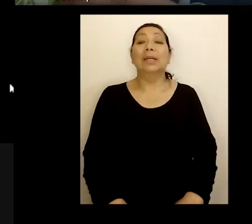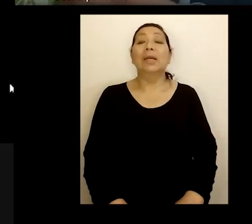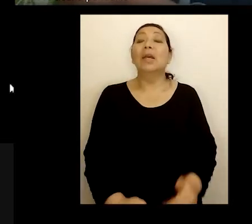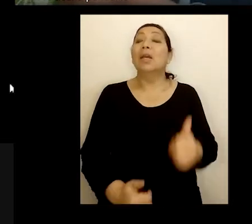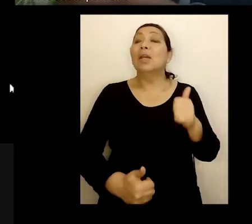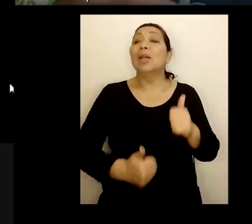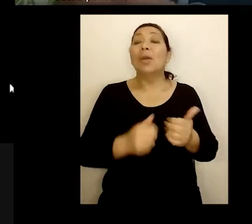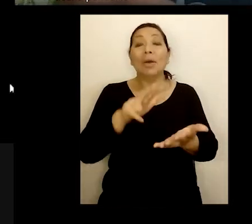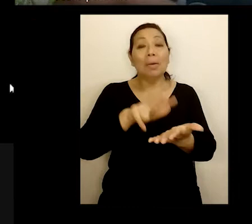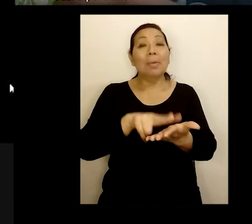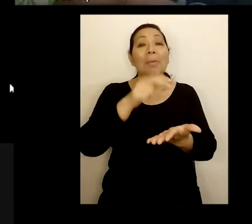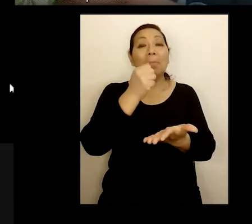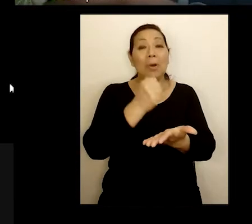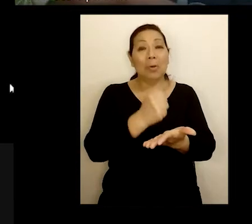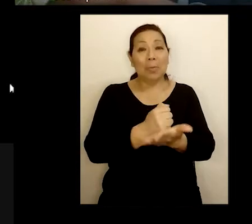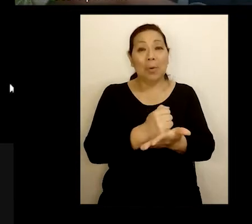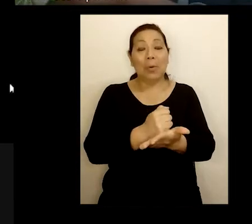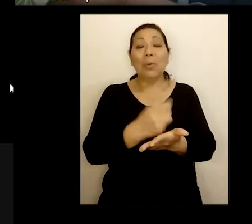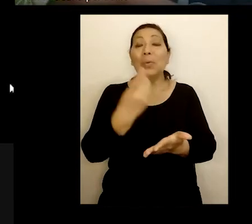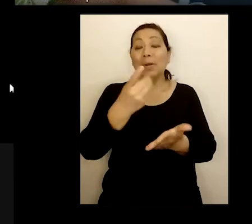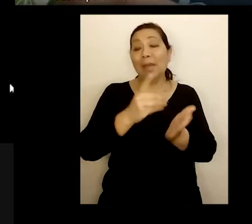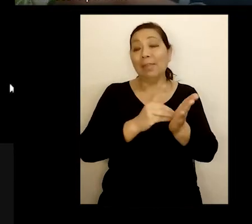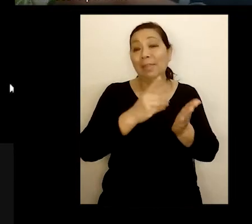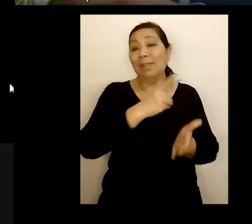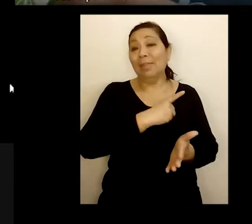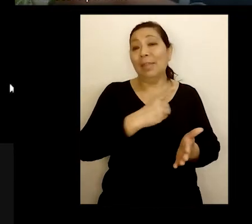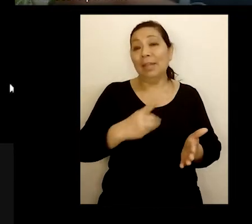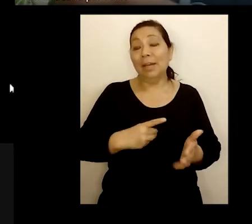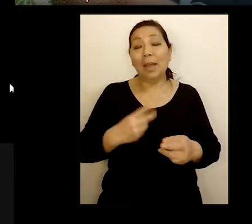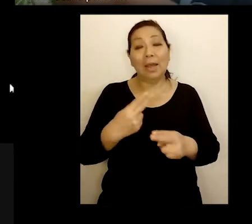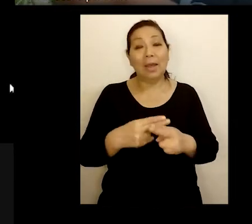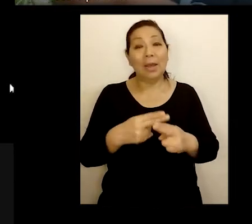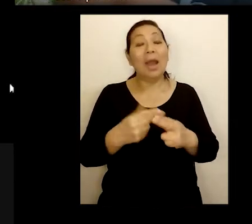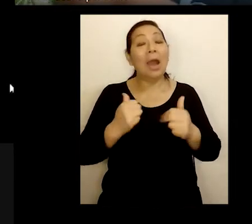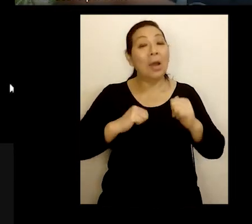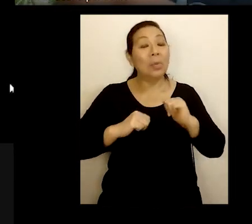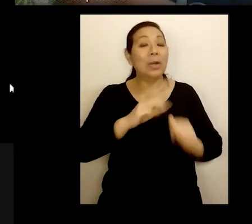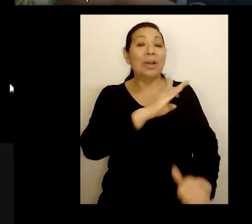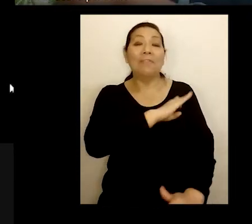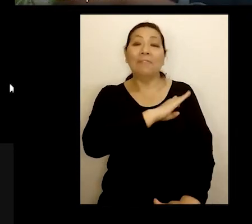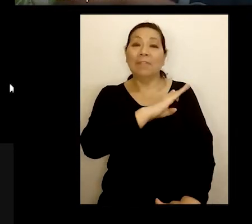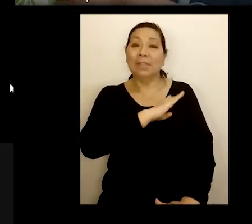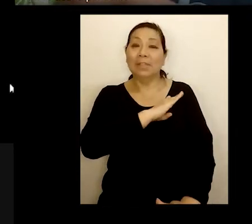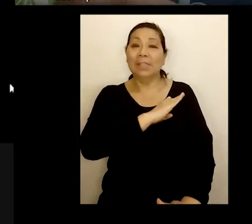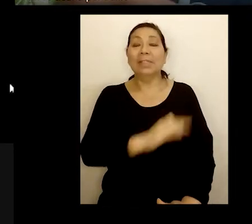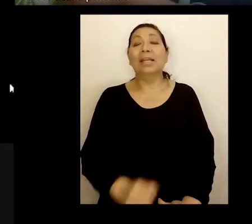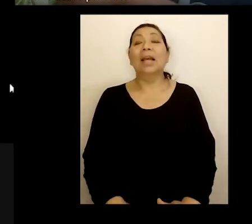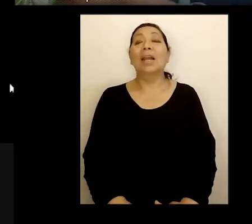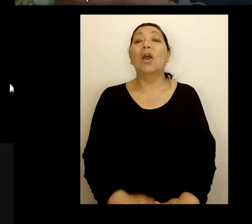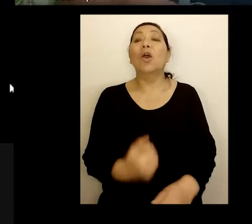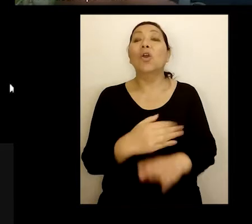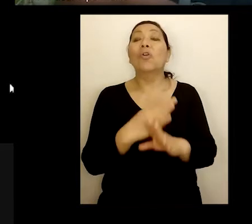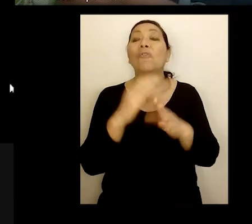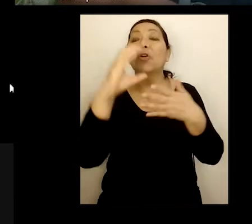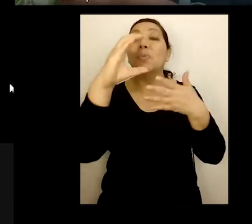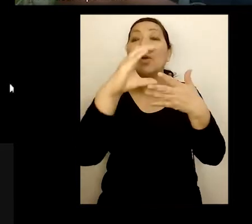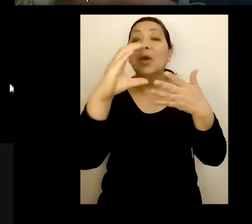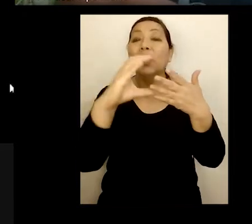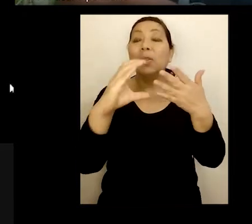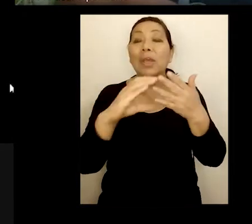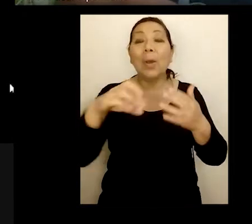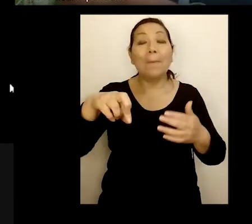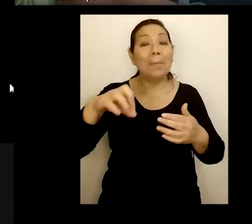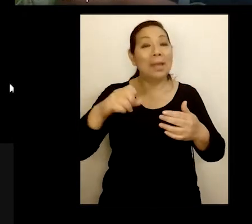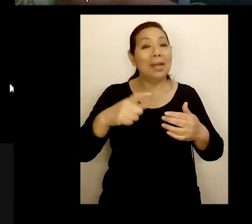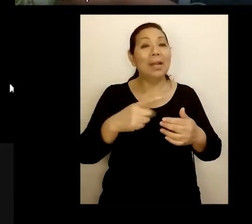3182-2013, en la cual se aprobaba una directiva denominada actuación fiscal en la prisión preventiva conforme al Código Procesal Penal